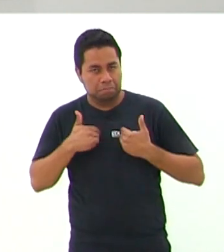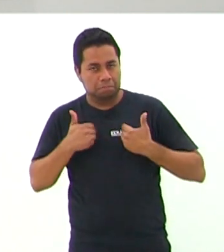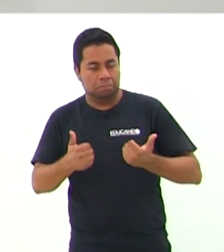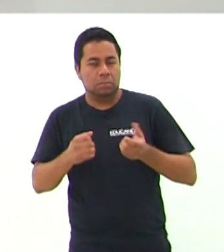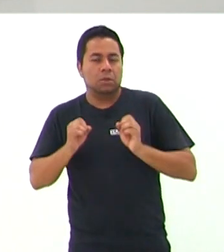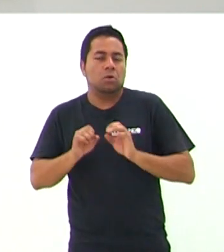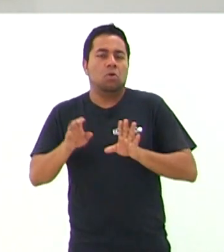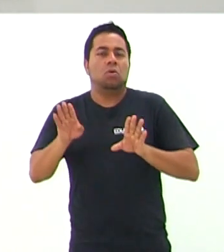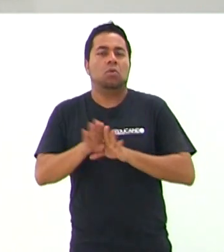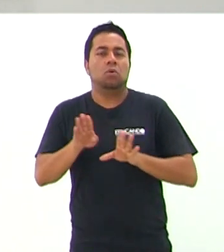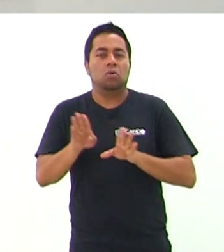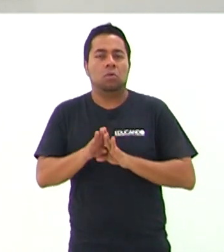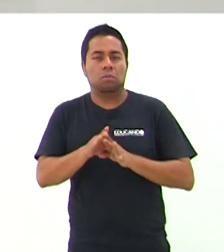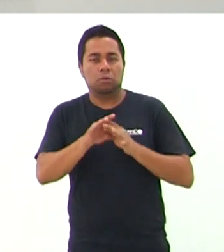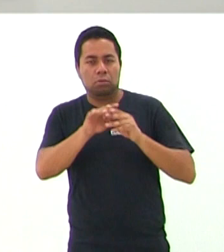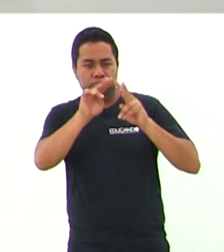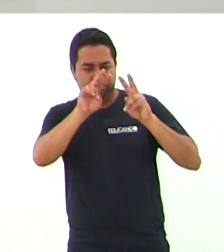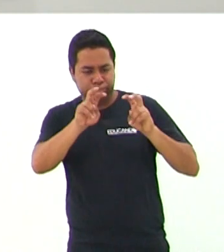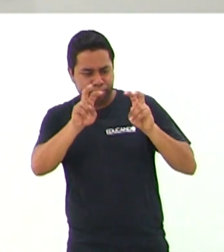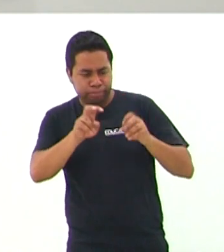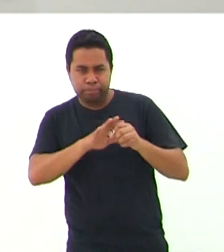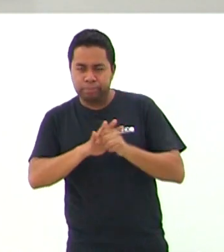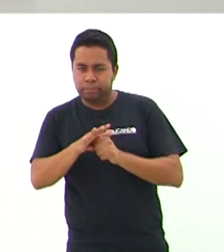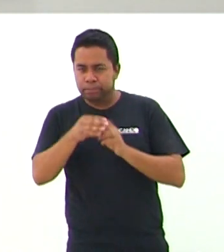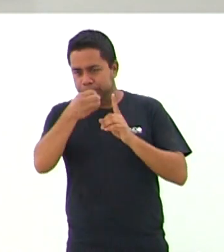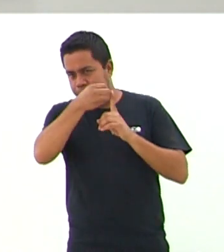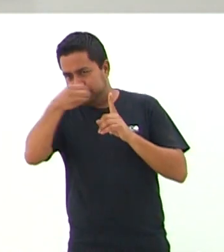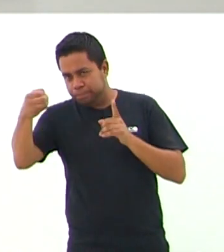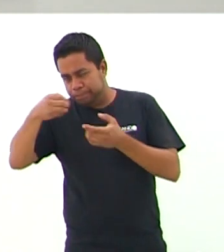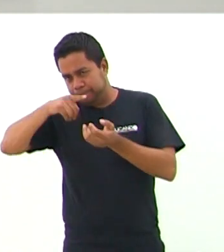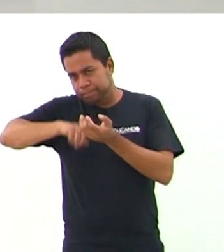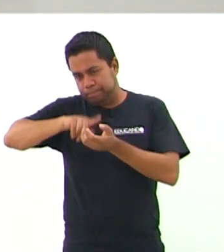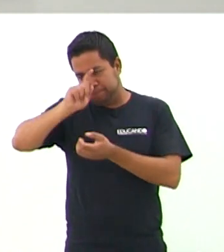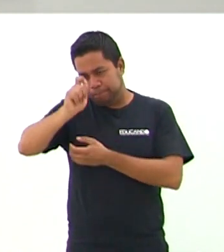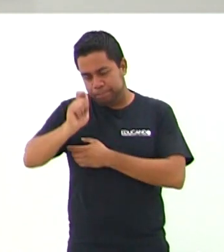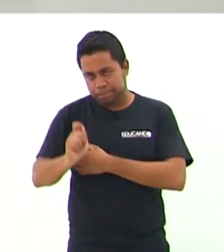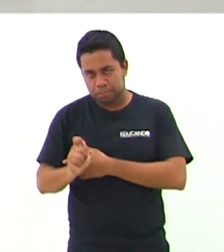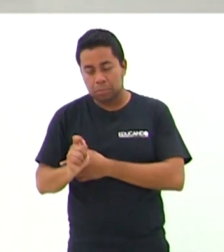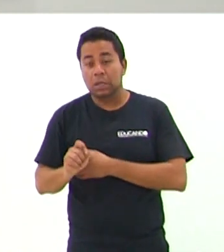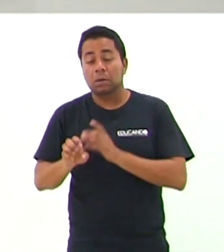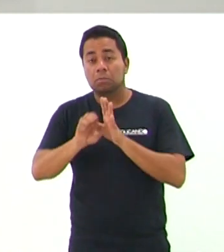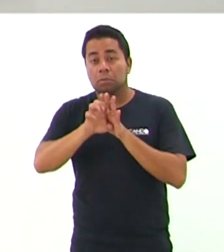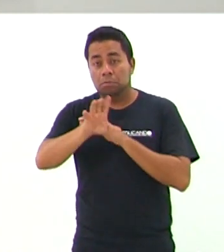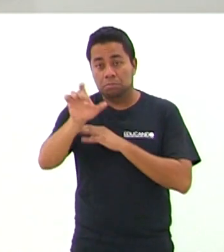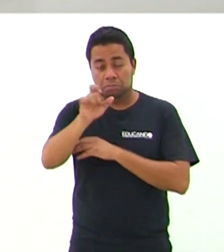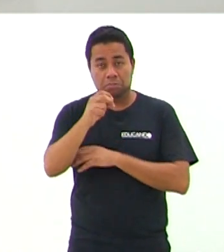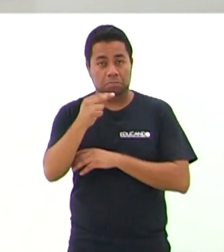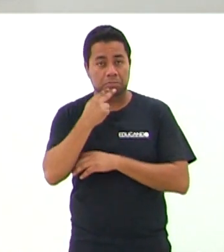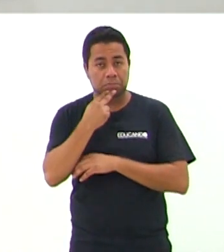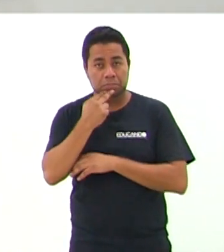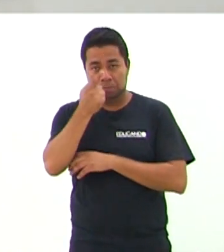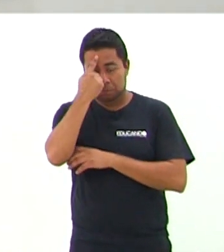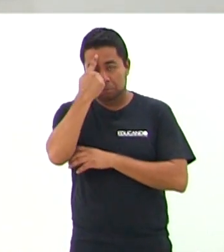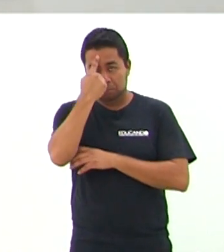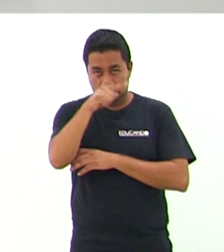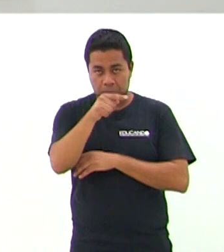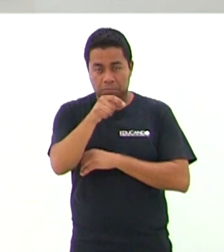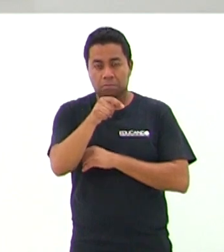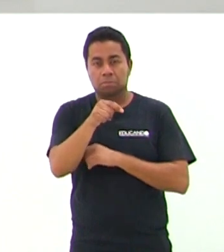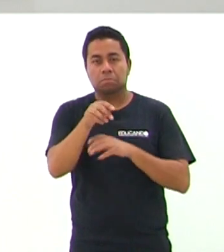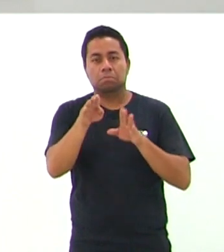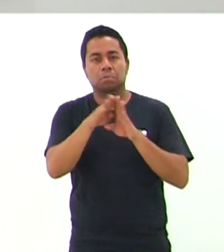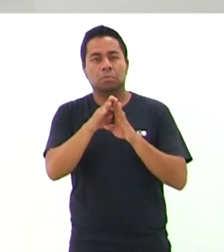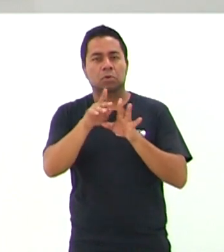cómo descifrar cada una de las oraciones. En este caso, cuando nos referimos a lo que es